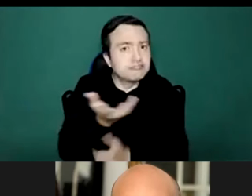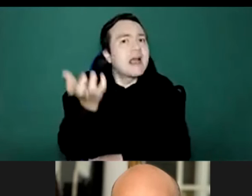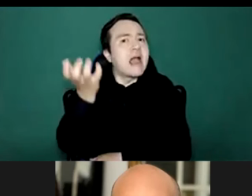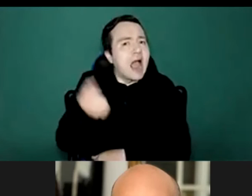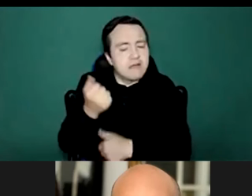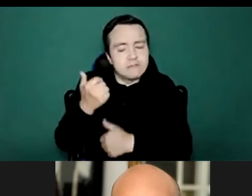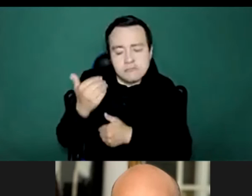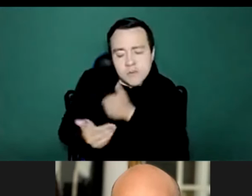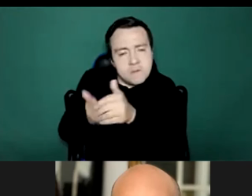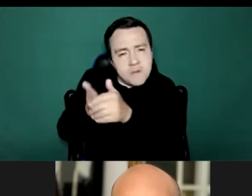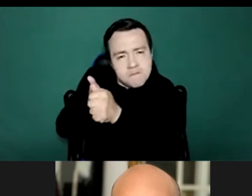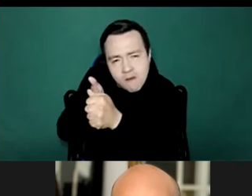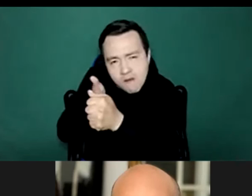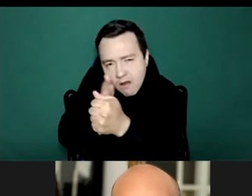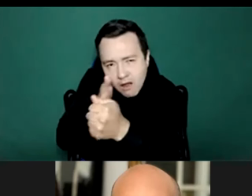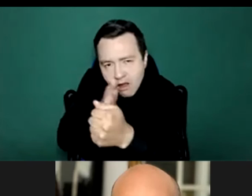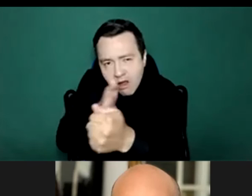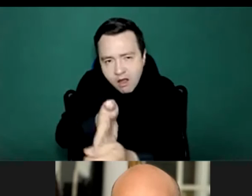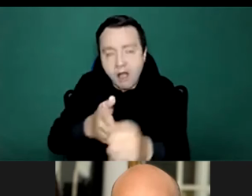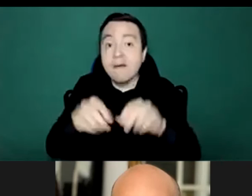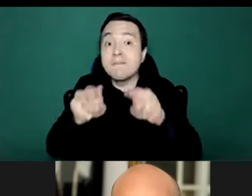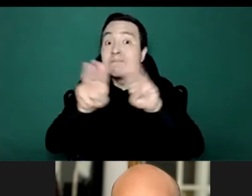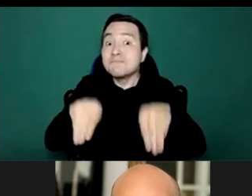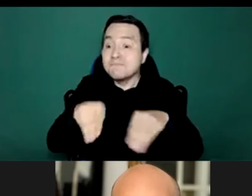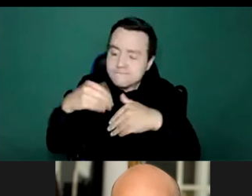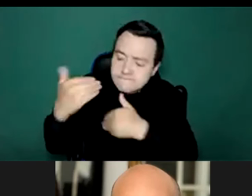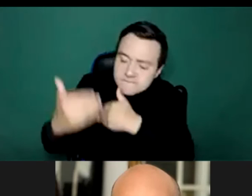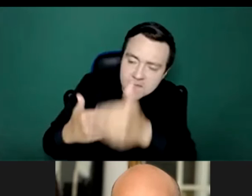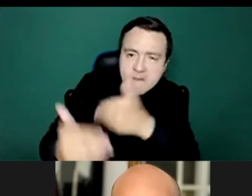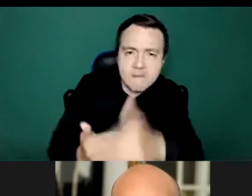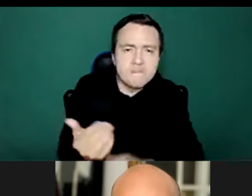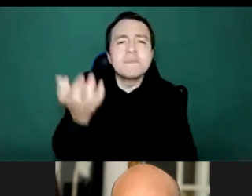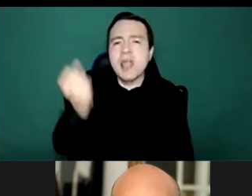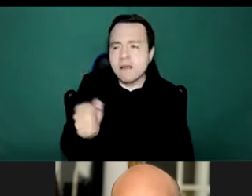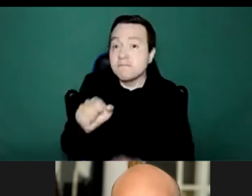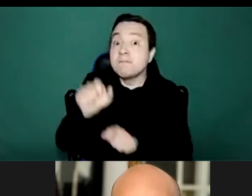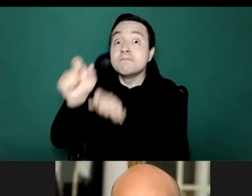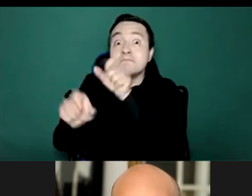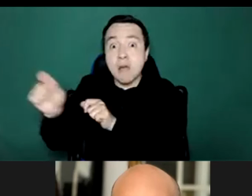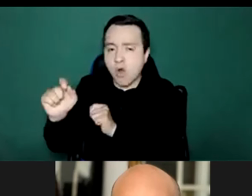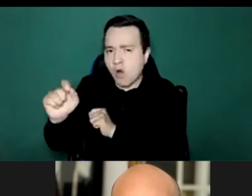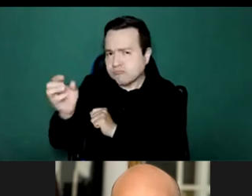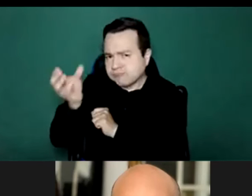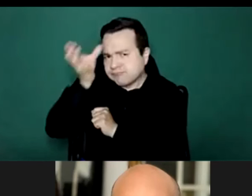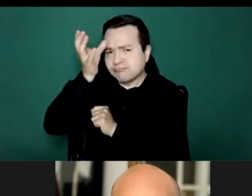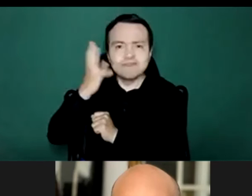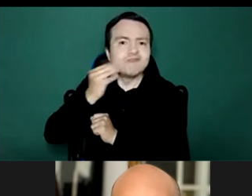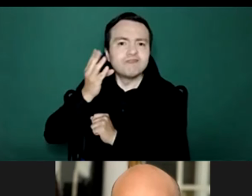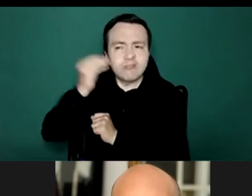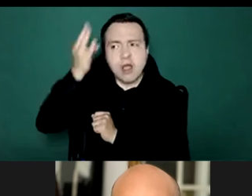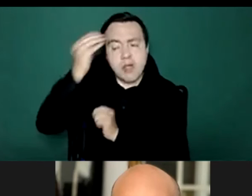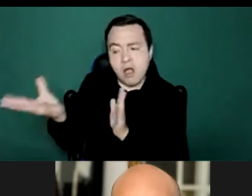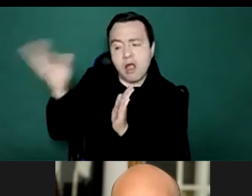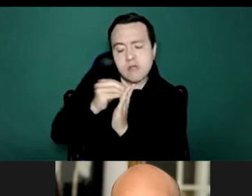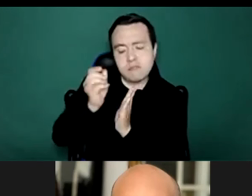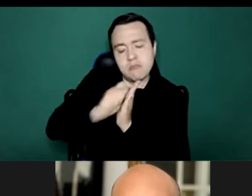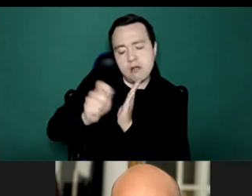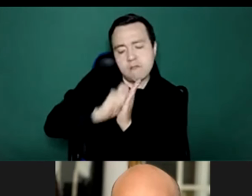de análise que rescata os aportes de autores mais recentes e as experiências de reporte de barreiras da